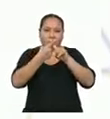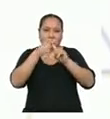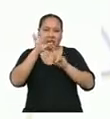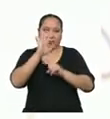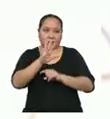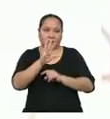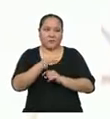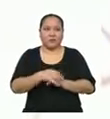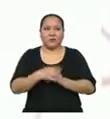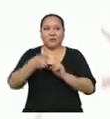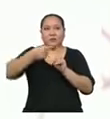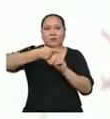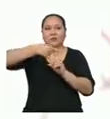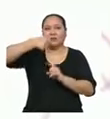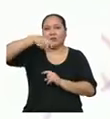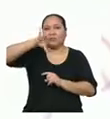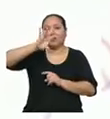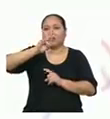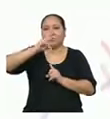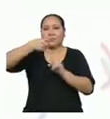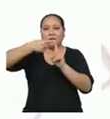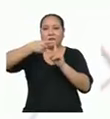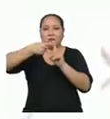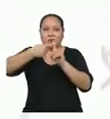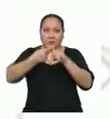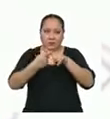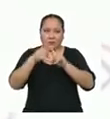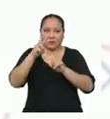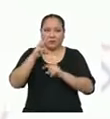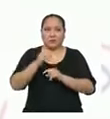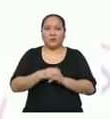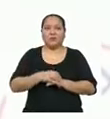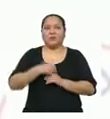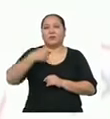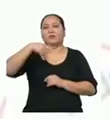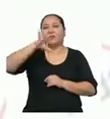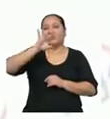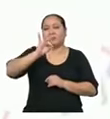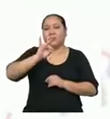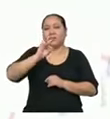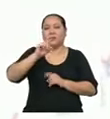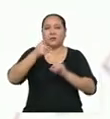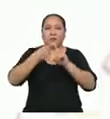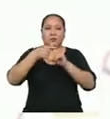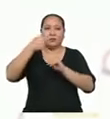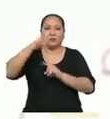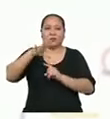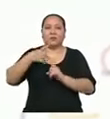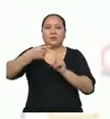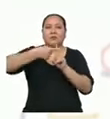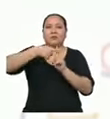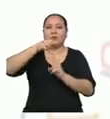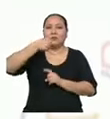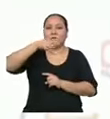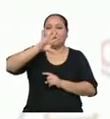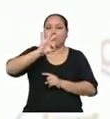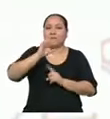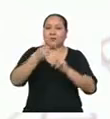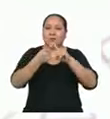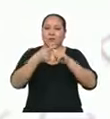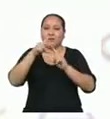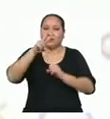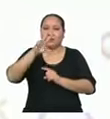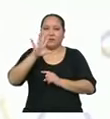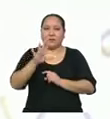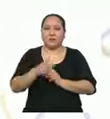frecuencia, más 17 por 20, más 18 por 15, más 19 por 25, más 20 por 10. Y